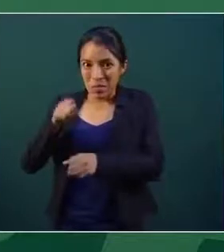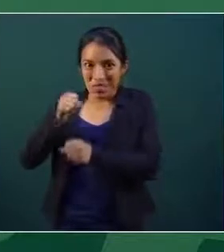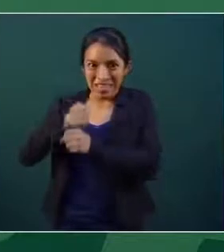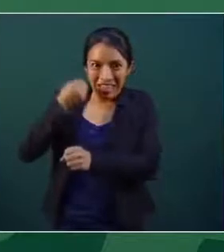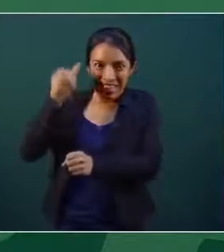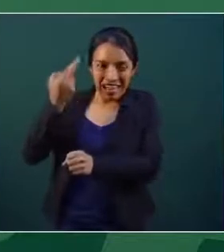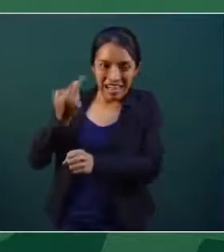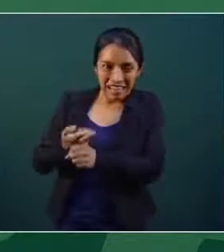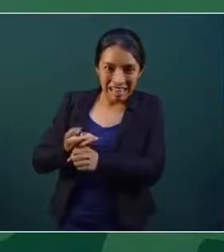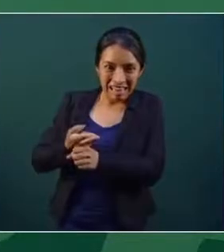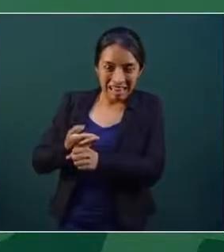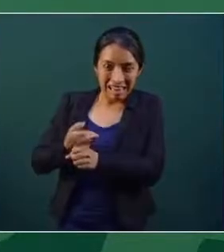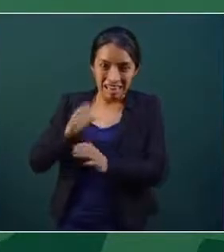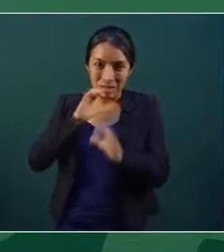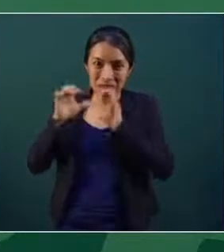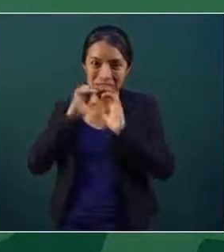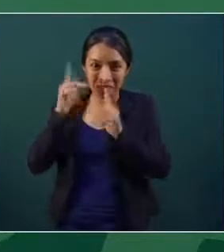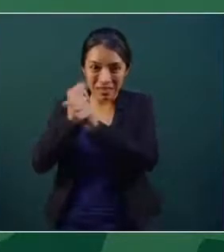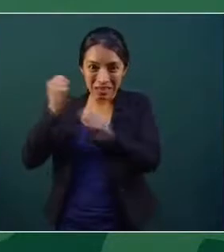En ruina.